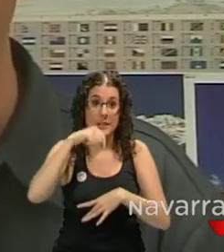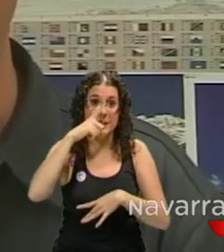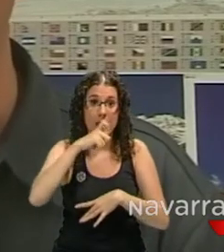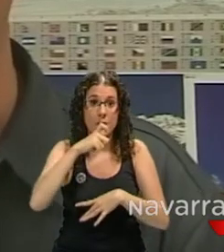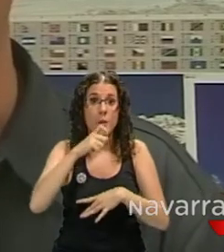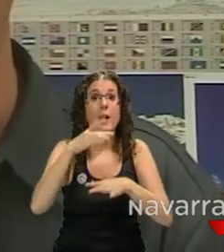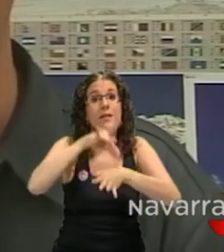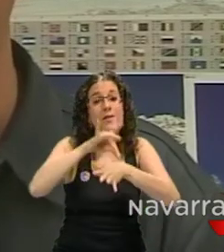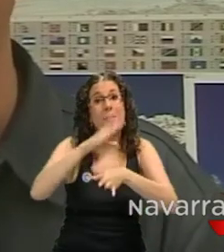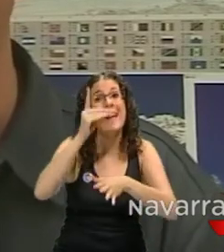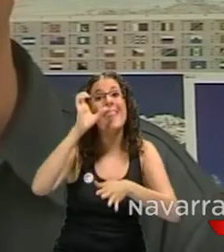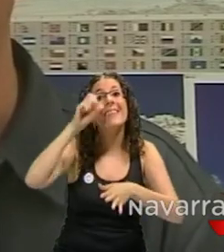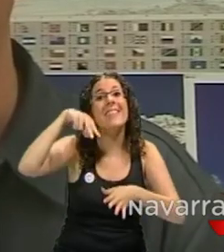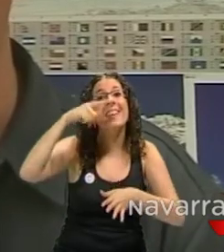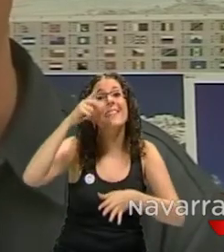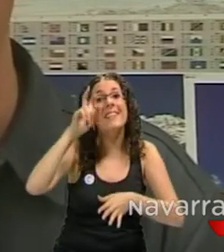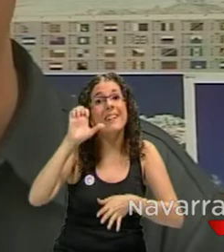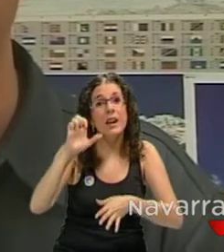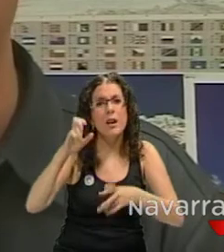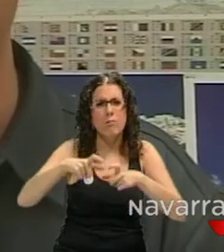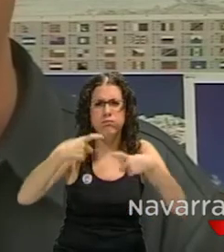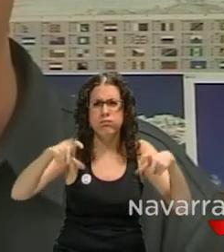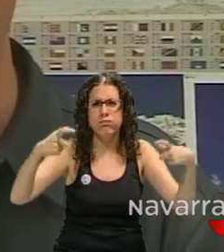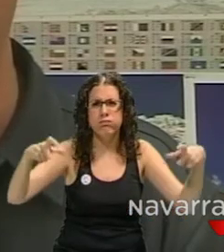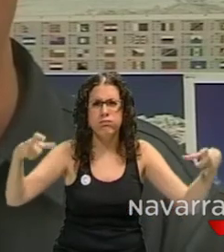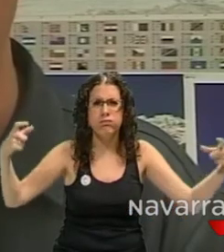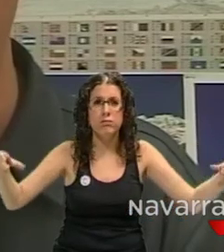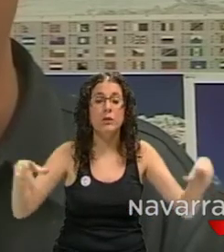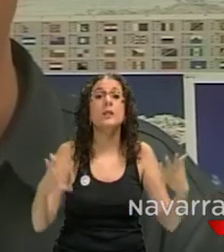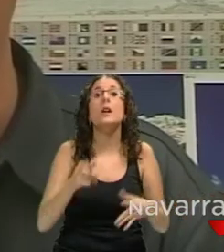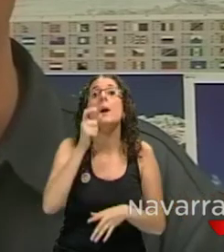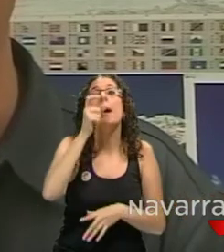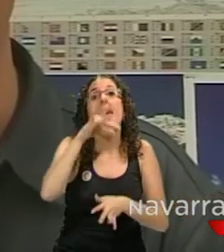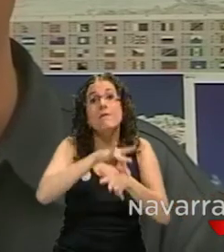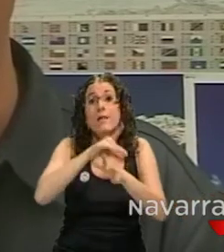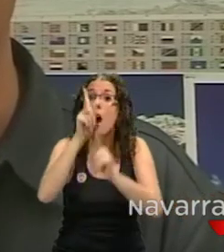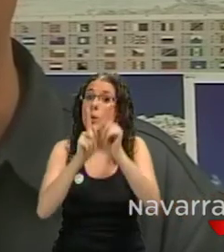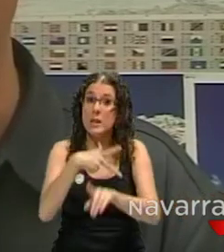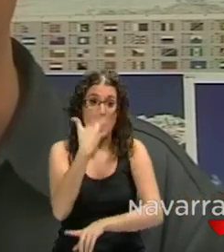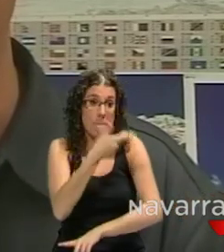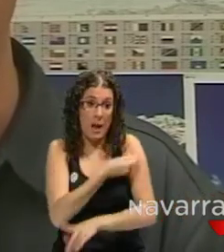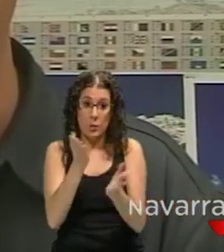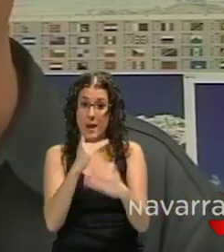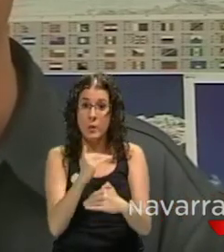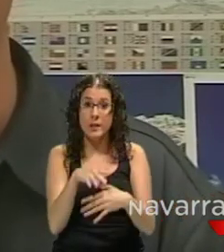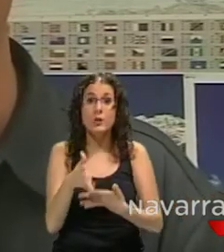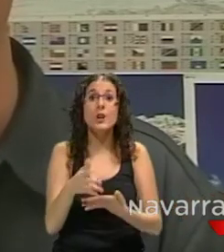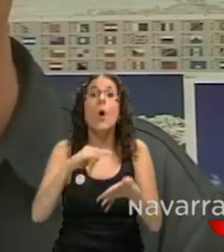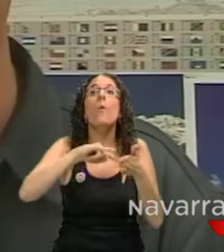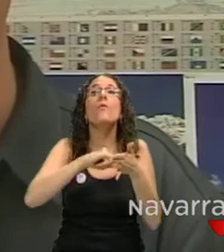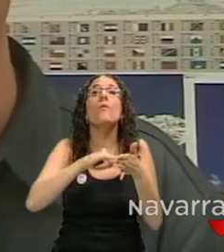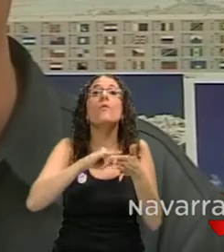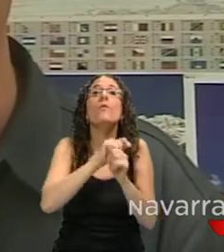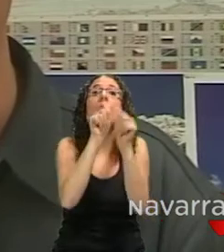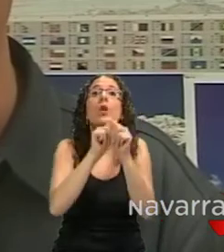asiático. Para muchas de estas enfermedades no existe vacuna, y la medida más eficaz de prevención es prevenir